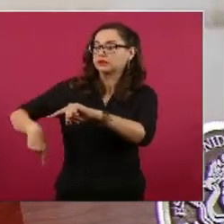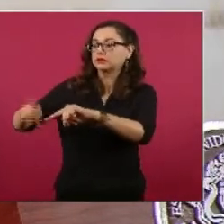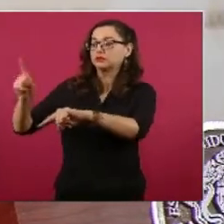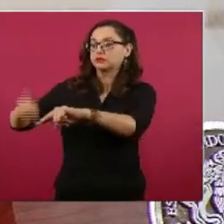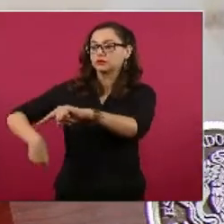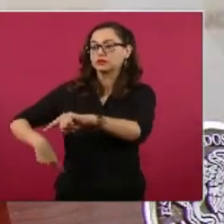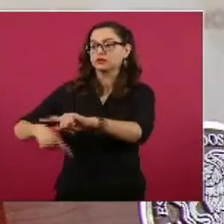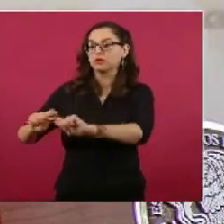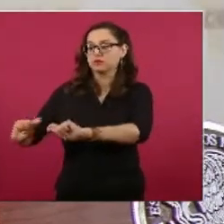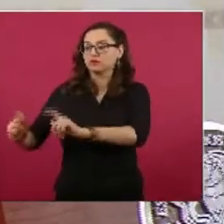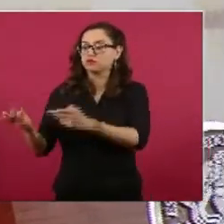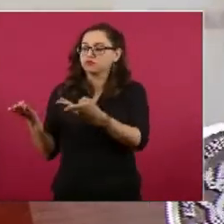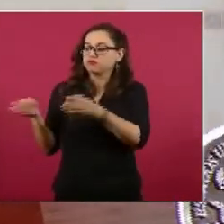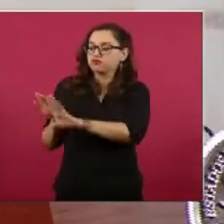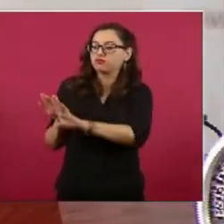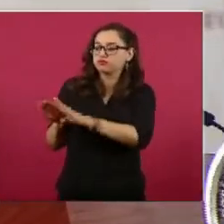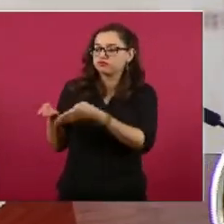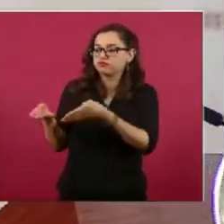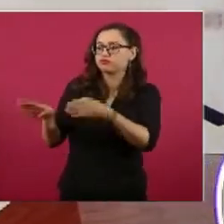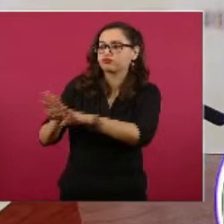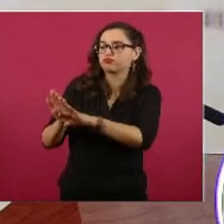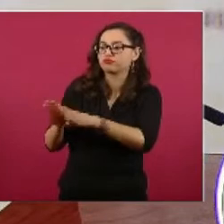isla cerrando